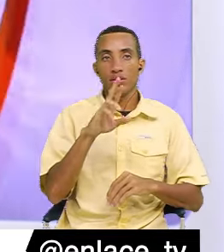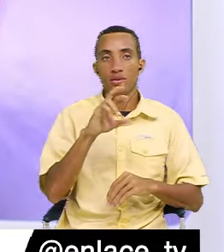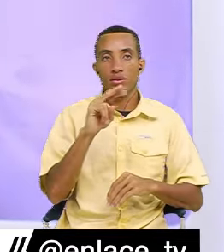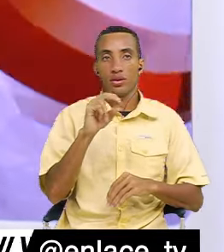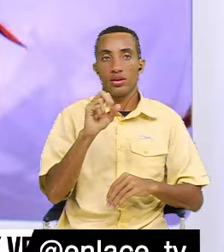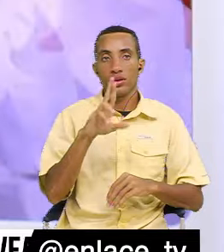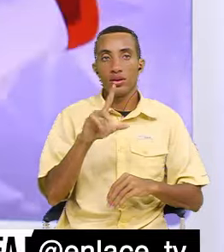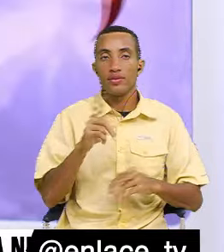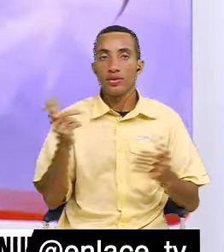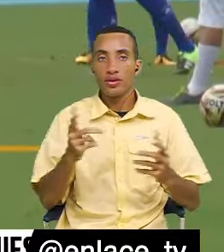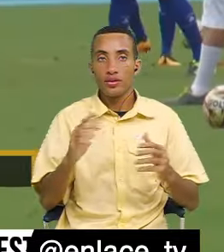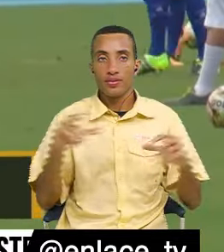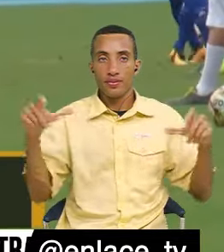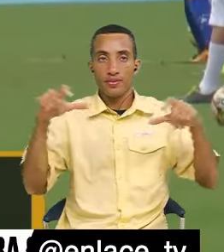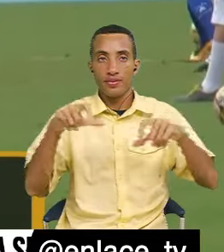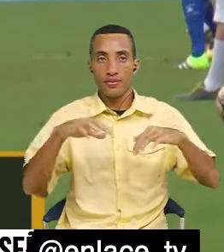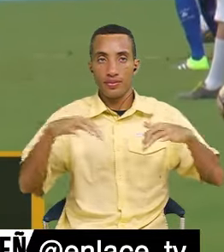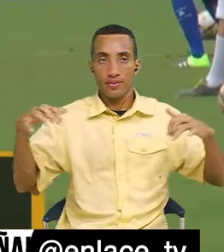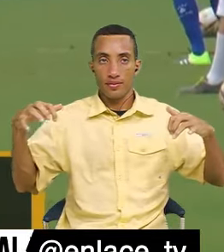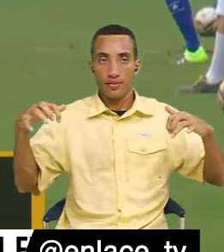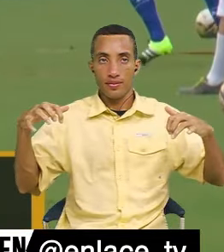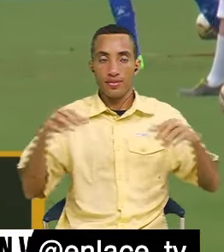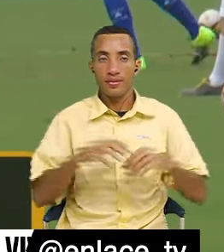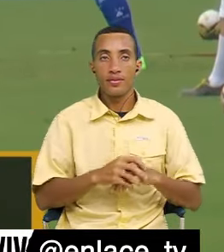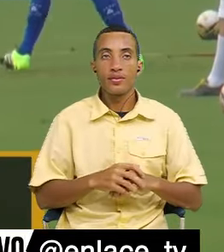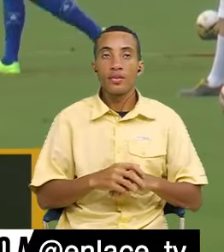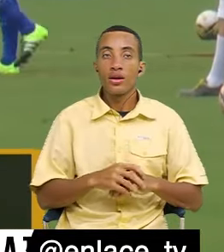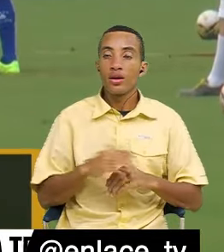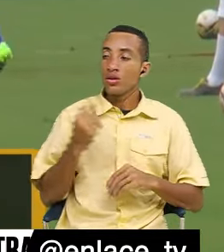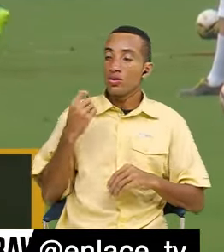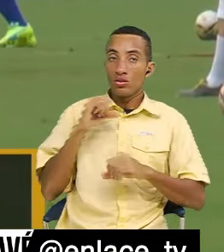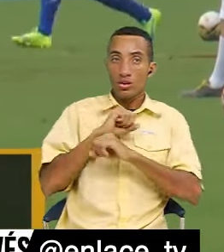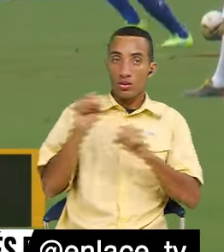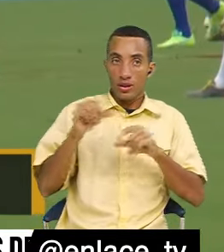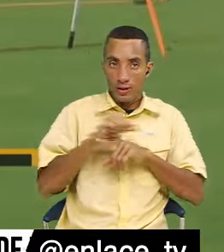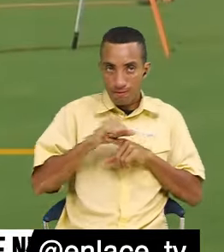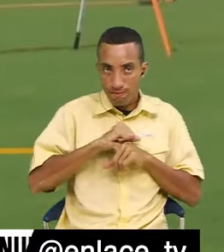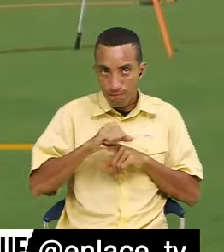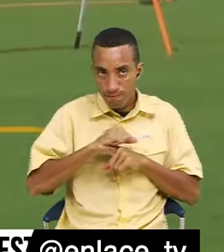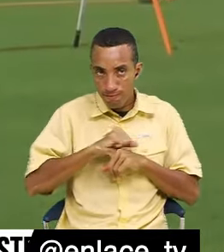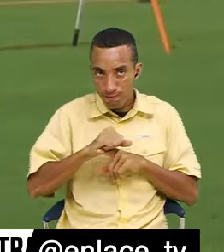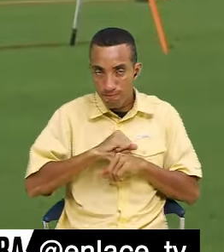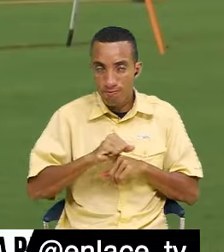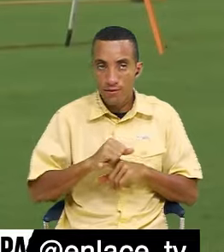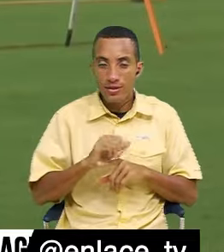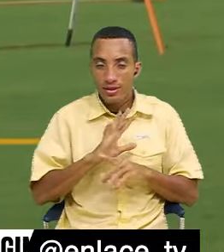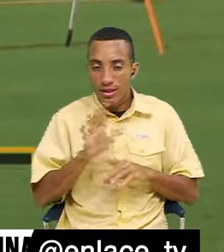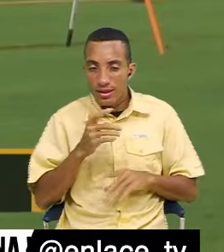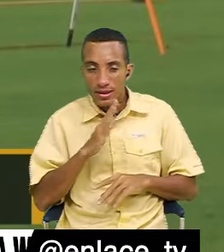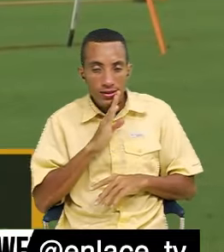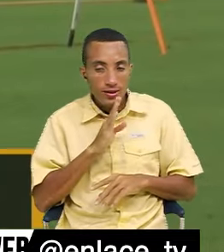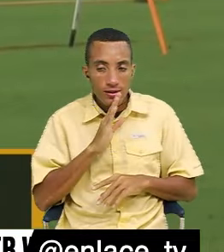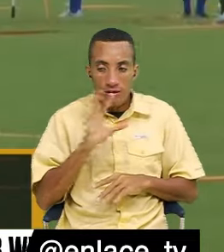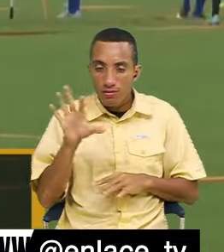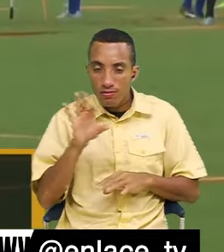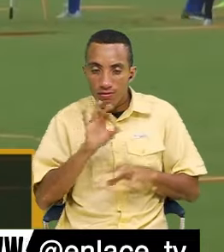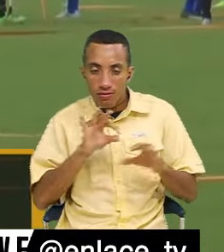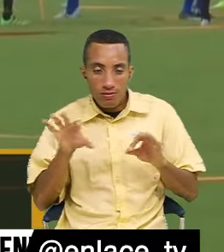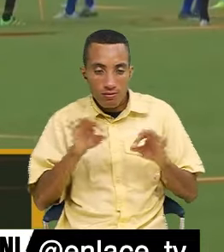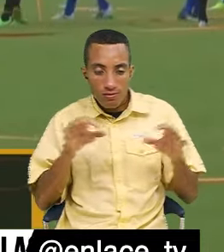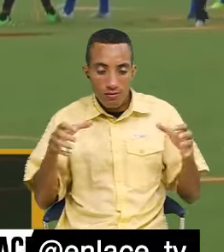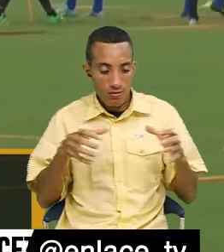Bermeja. Después de la práctica desarrollada esta mañana, el cuerpo técnico de Alianza Petrolera definió la nómina para el compromiso frente al